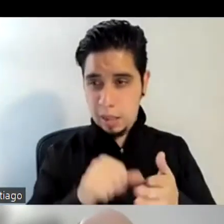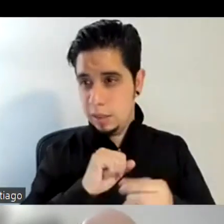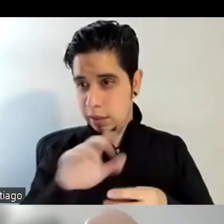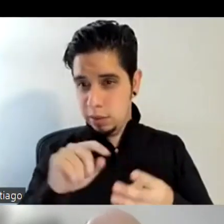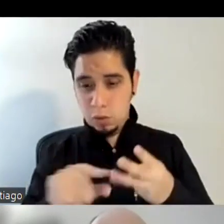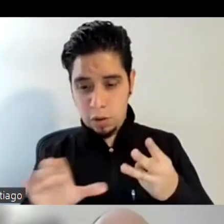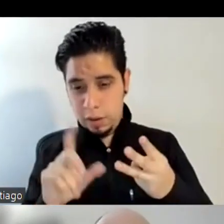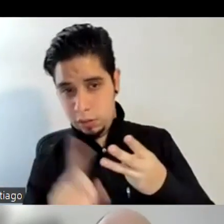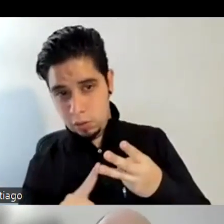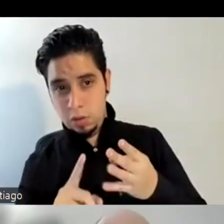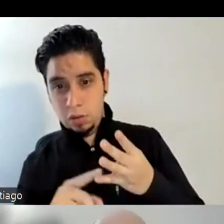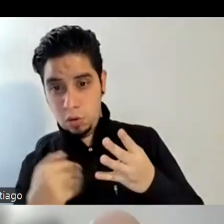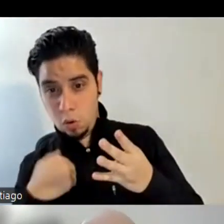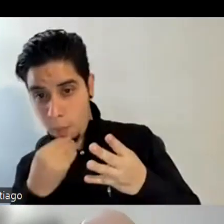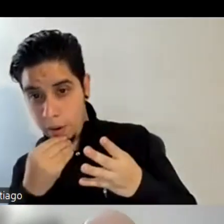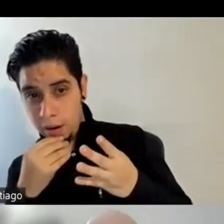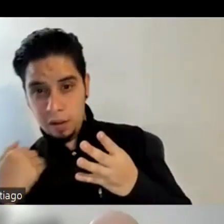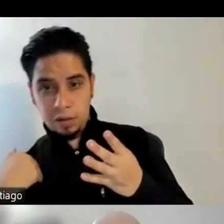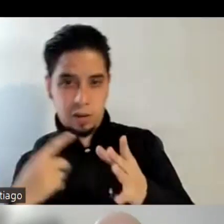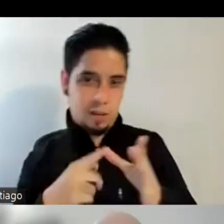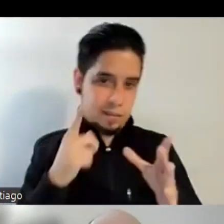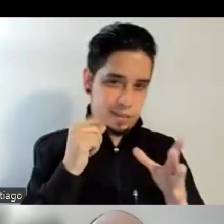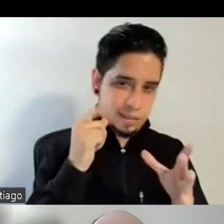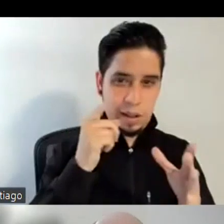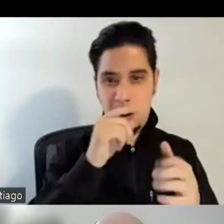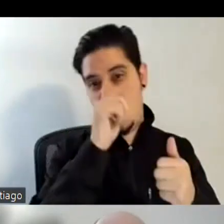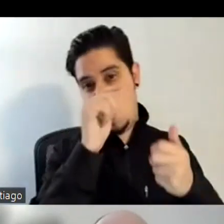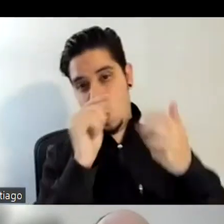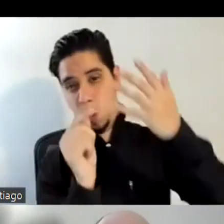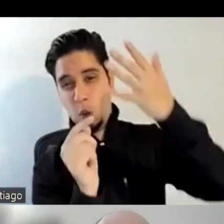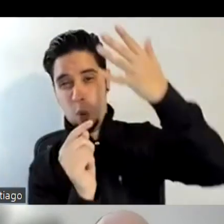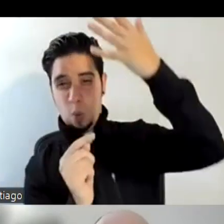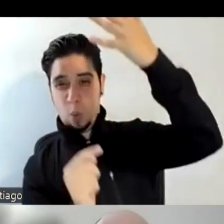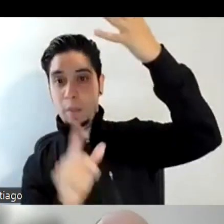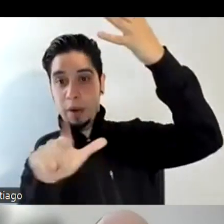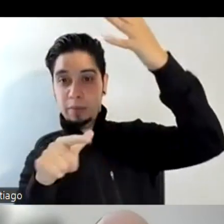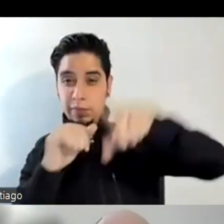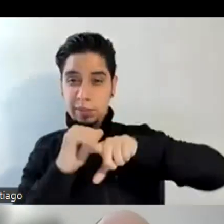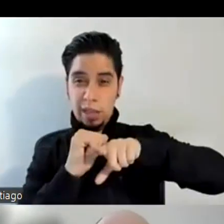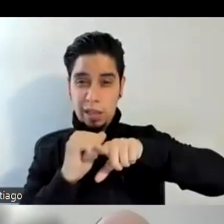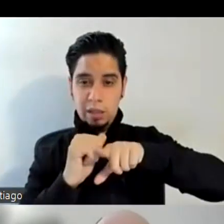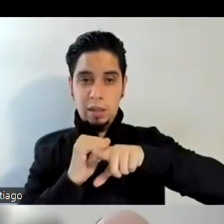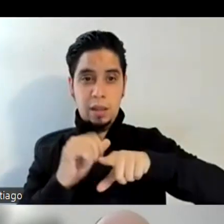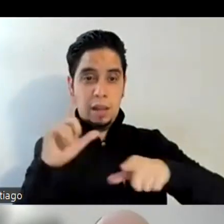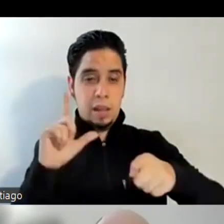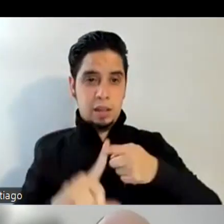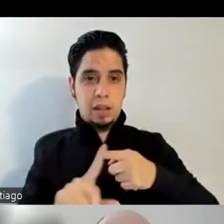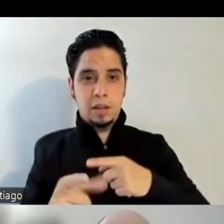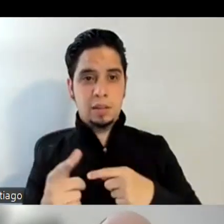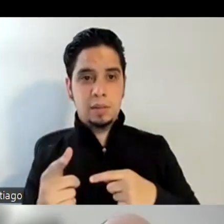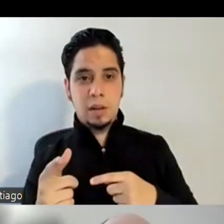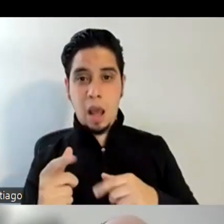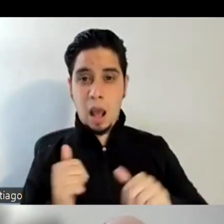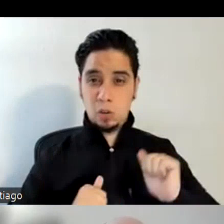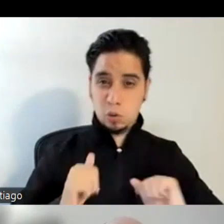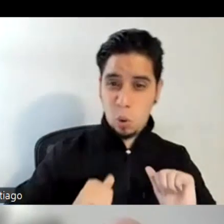pero tengo que comer, pero tengo que atender al gato, pero tengo que... Y después entonces tengo que ir a ensayar. Y entonces a veces tengo que escuchar a un actor, una actriz que está con